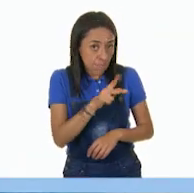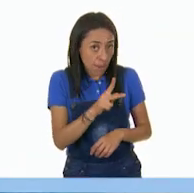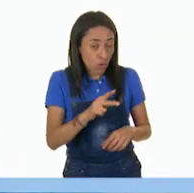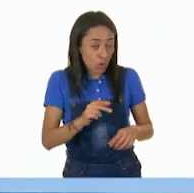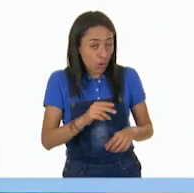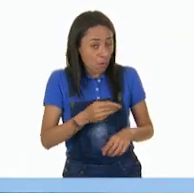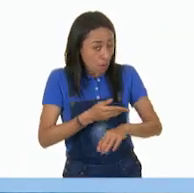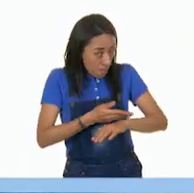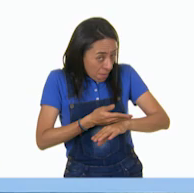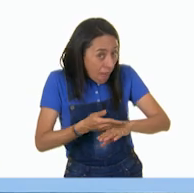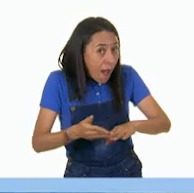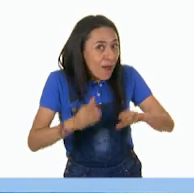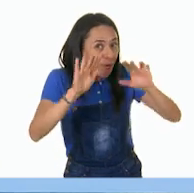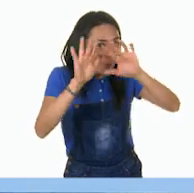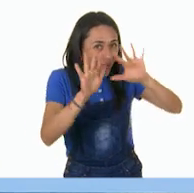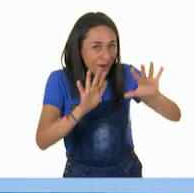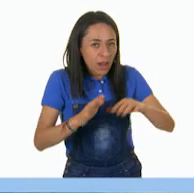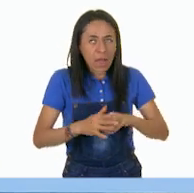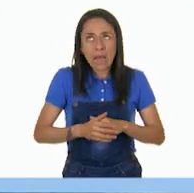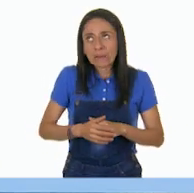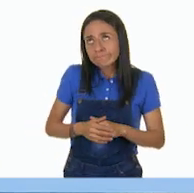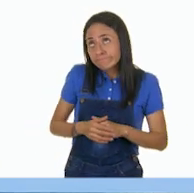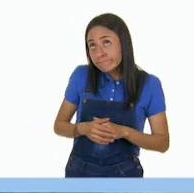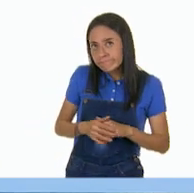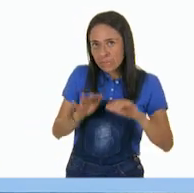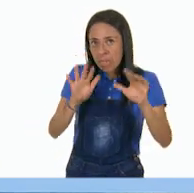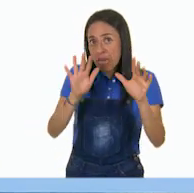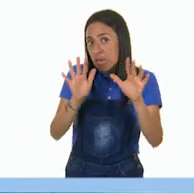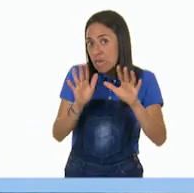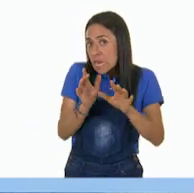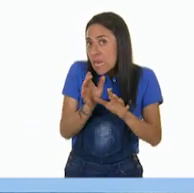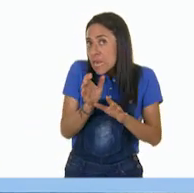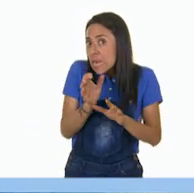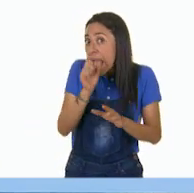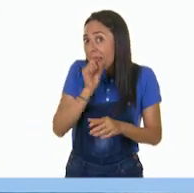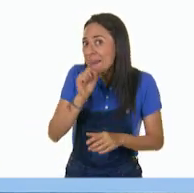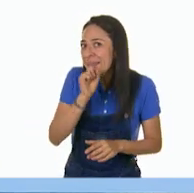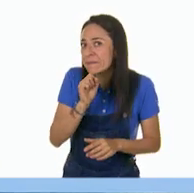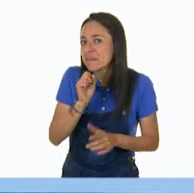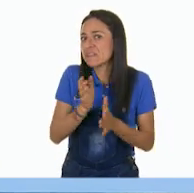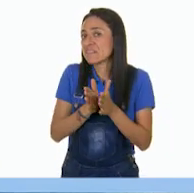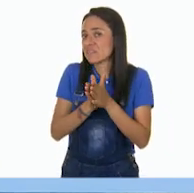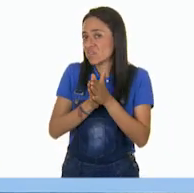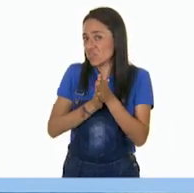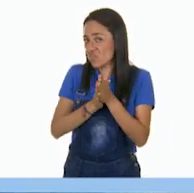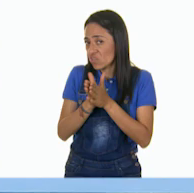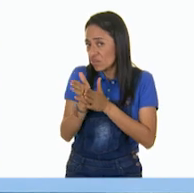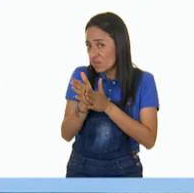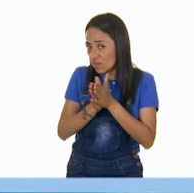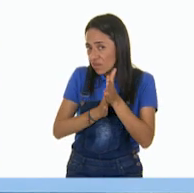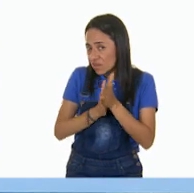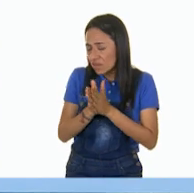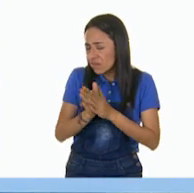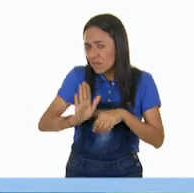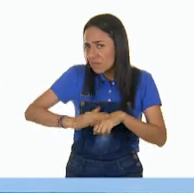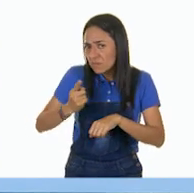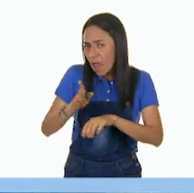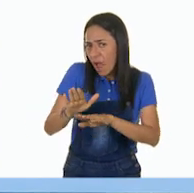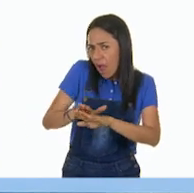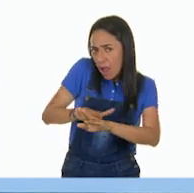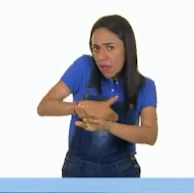como la nieve pero de chocolate porque mis calcetines quedaron casi